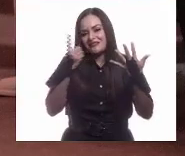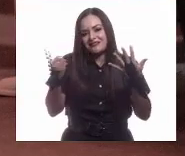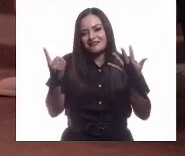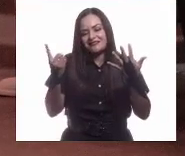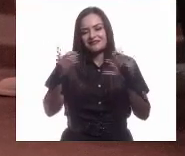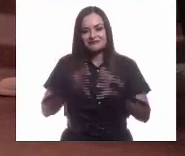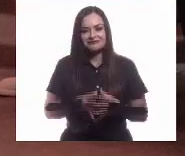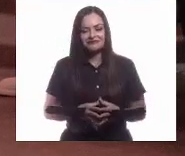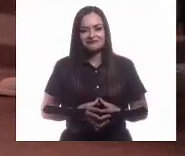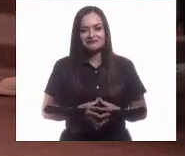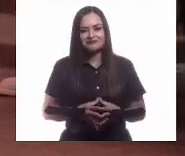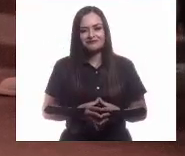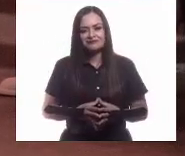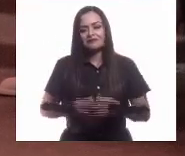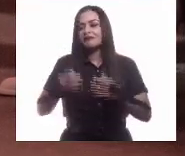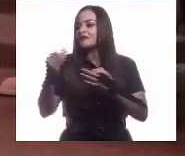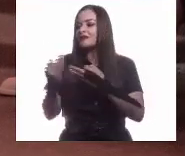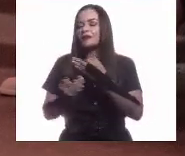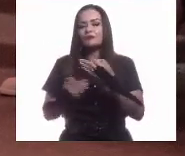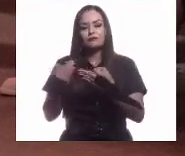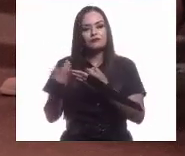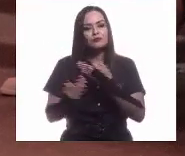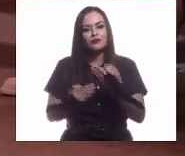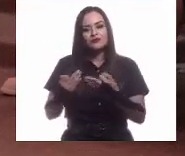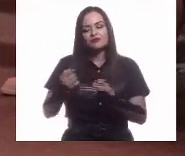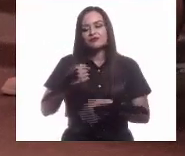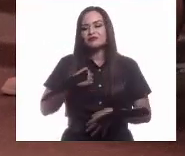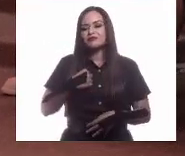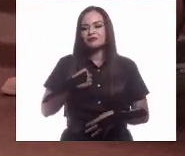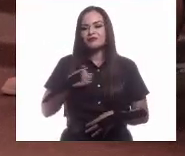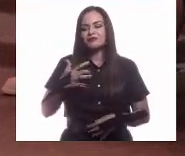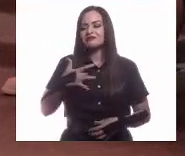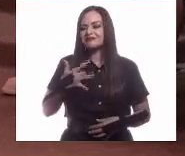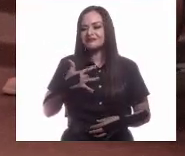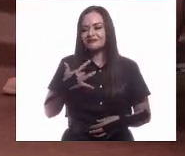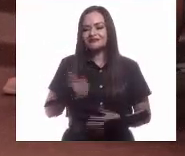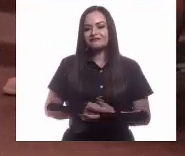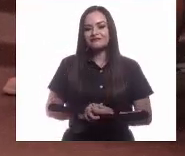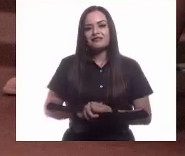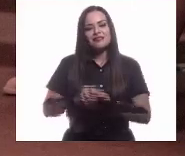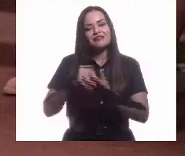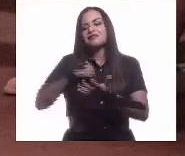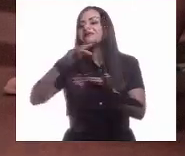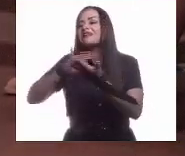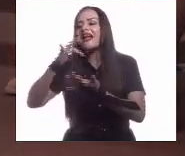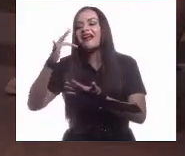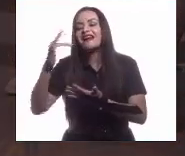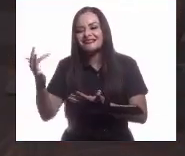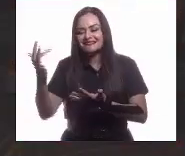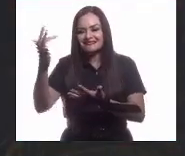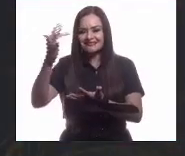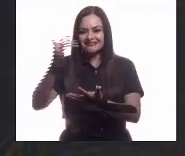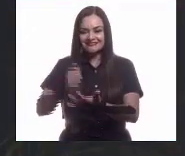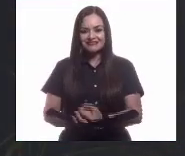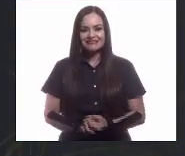más. Por todas me congratulo y doy gracias siempre.